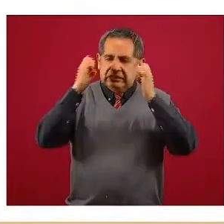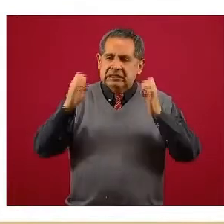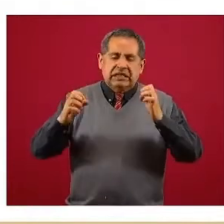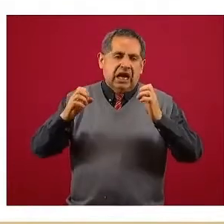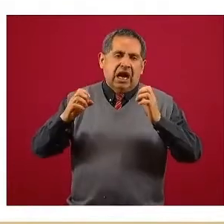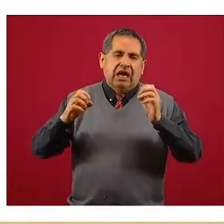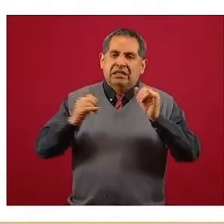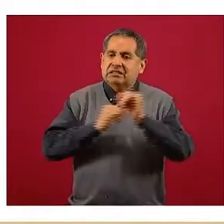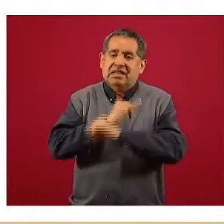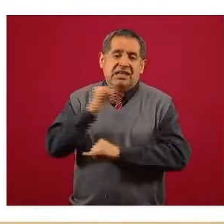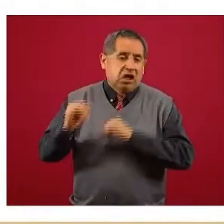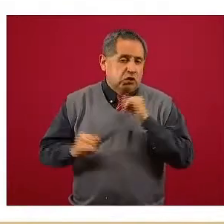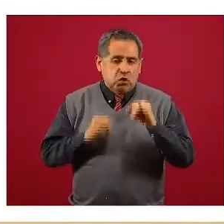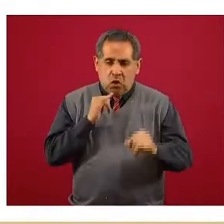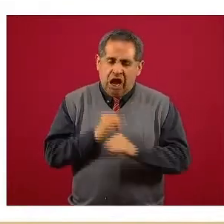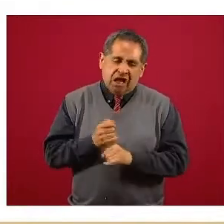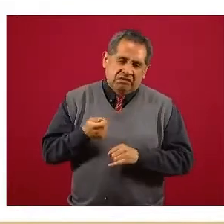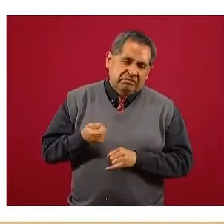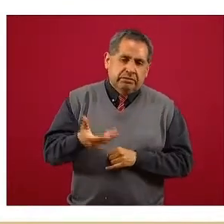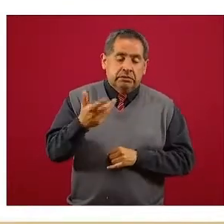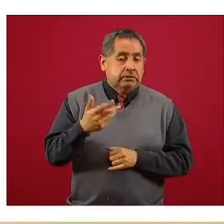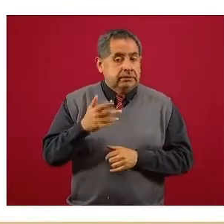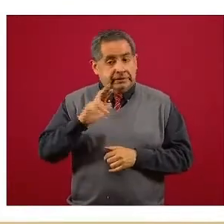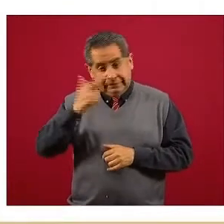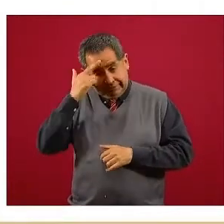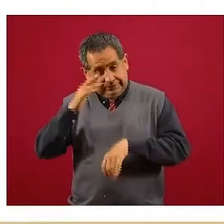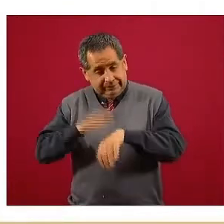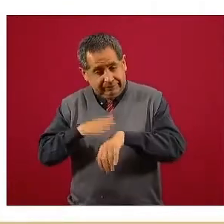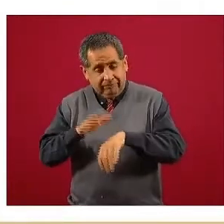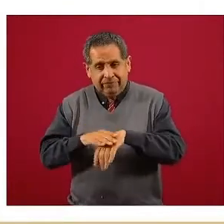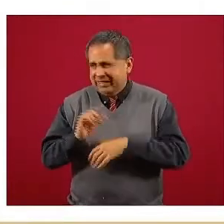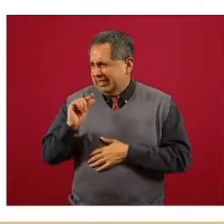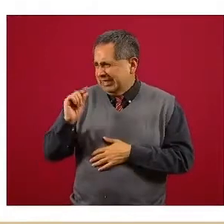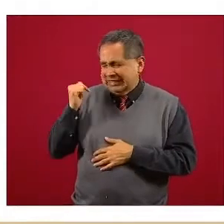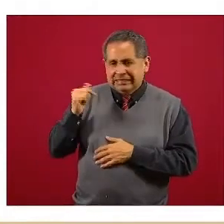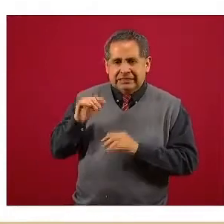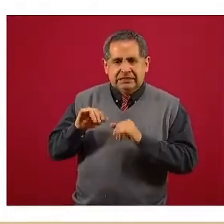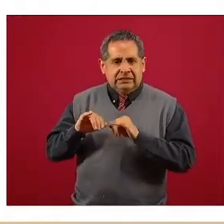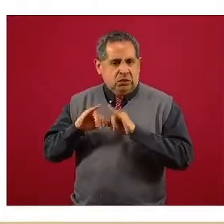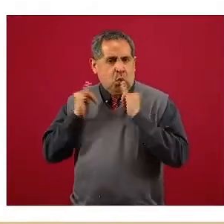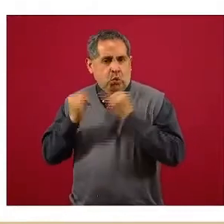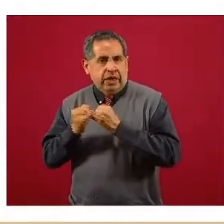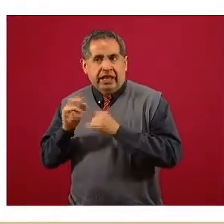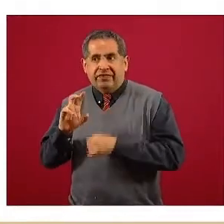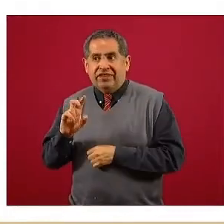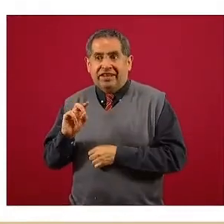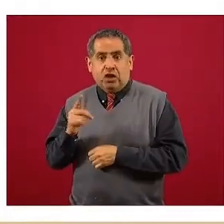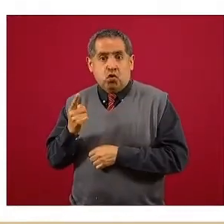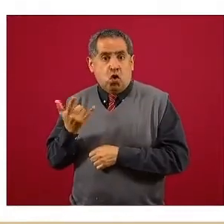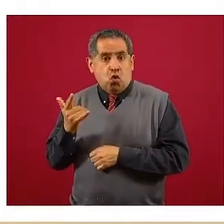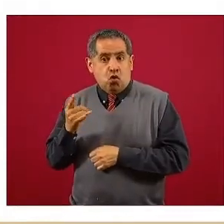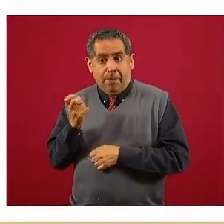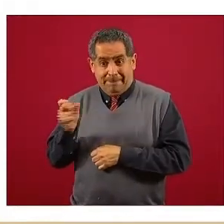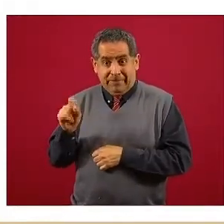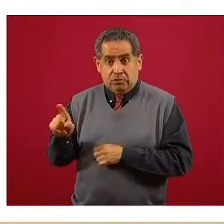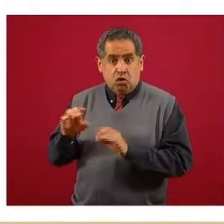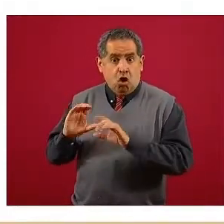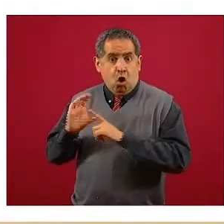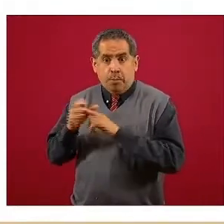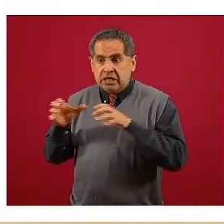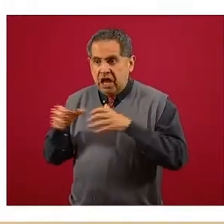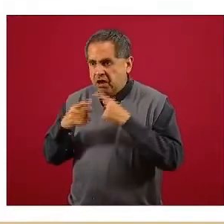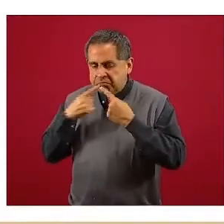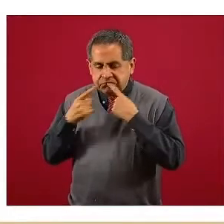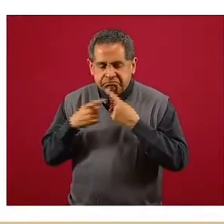de importancia internacional y recordar, por cierto, que acaban de sesionar el 31 de julio nuevamente este comité y